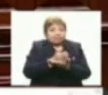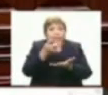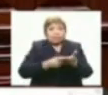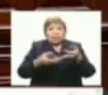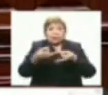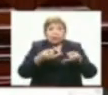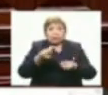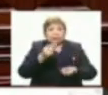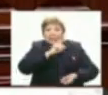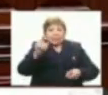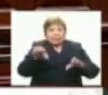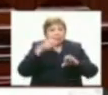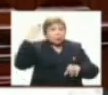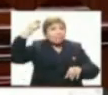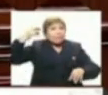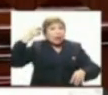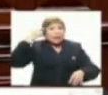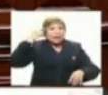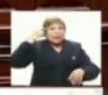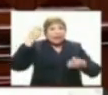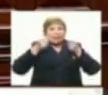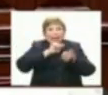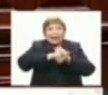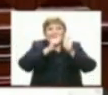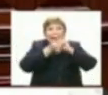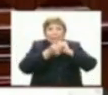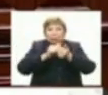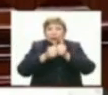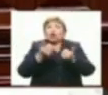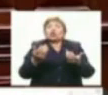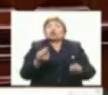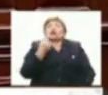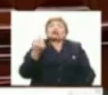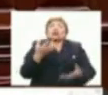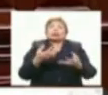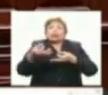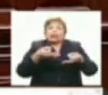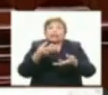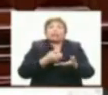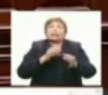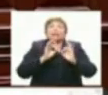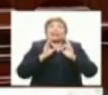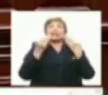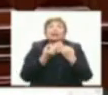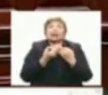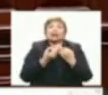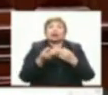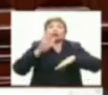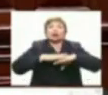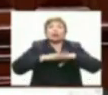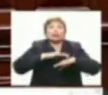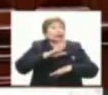economía, ni hacer una política de control de cambios. Solo queremos que la economía de las familias, sobre